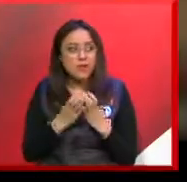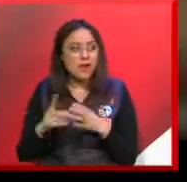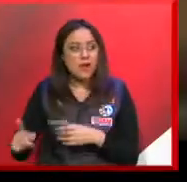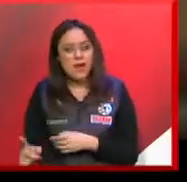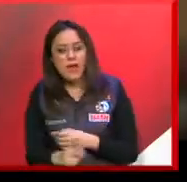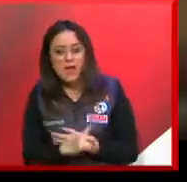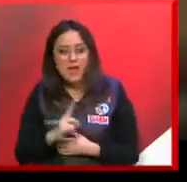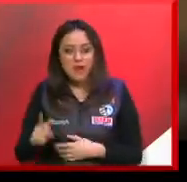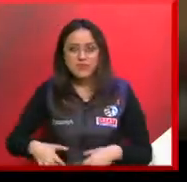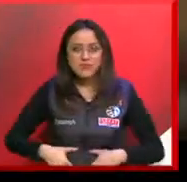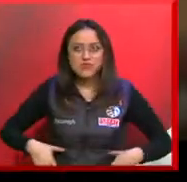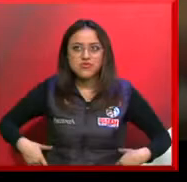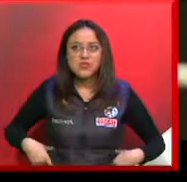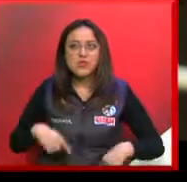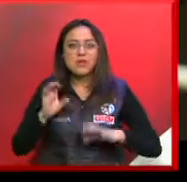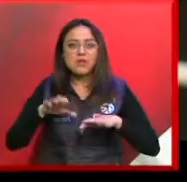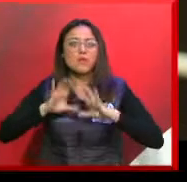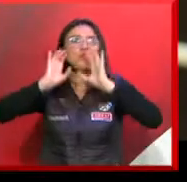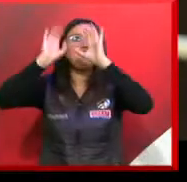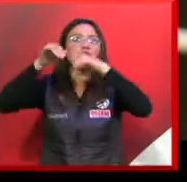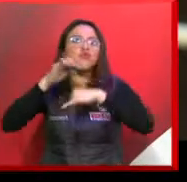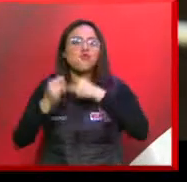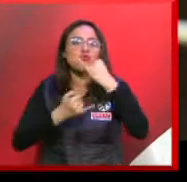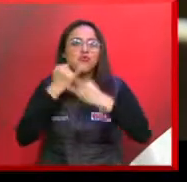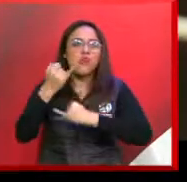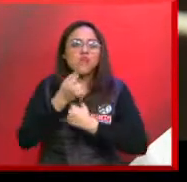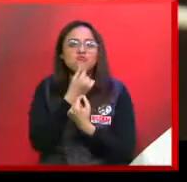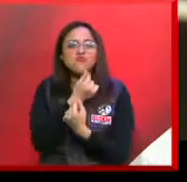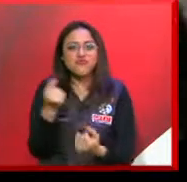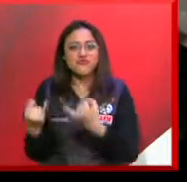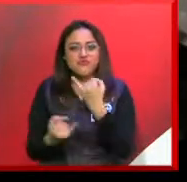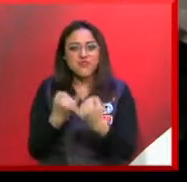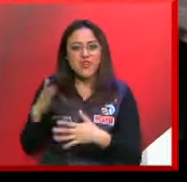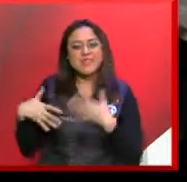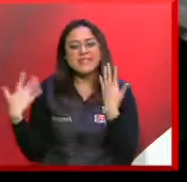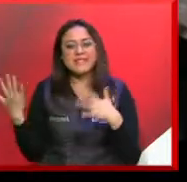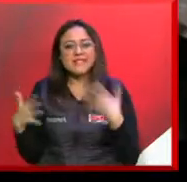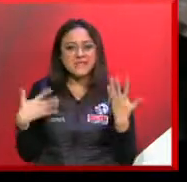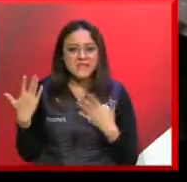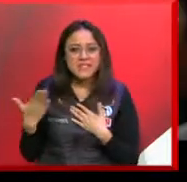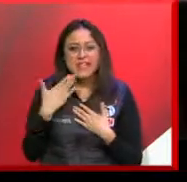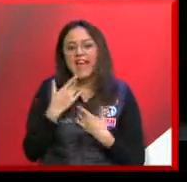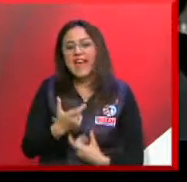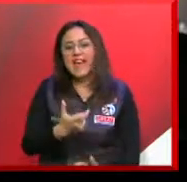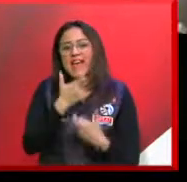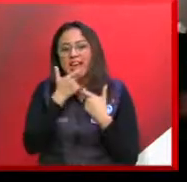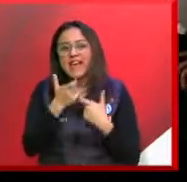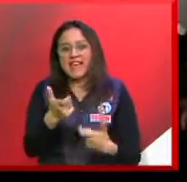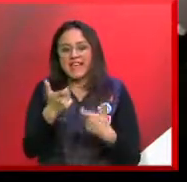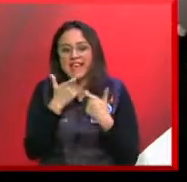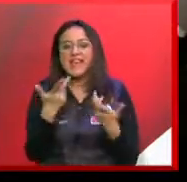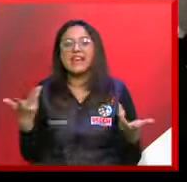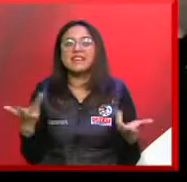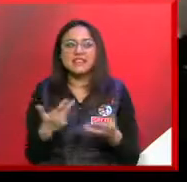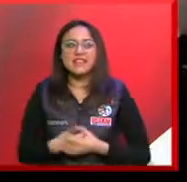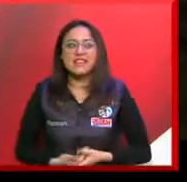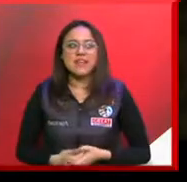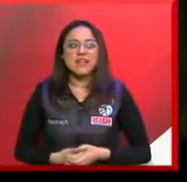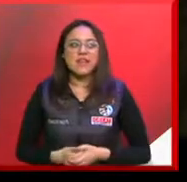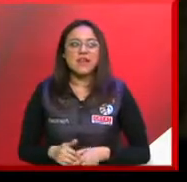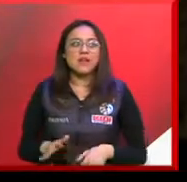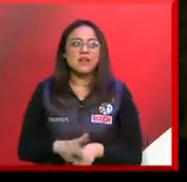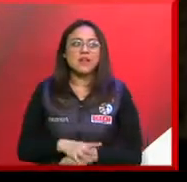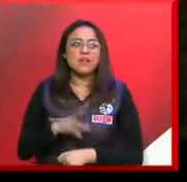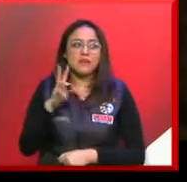canasta provisional de básquetbol, estos niños juegan, se divierten y ríen, a pesar de que sus cartitas